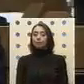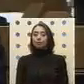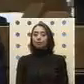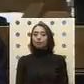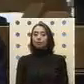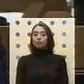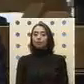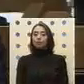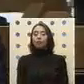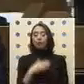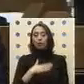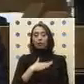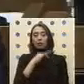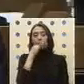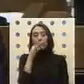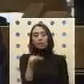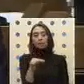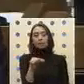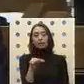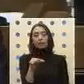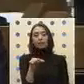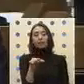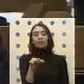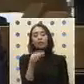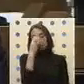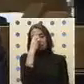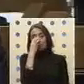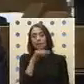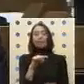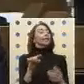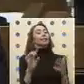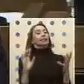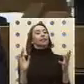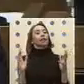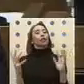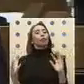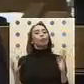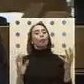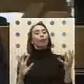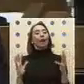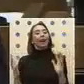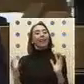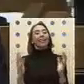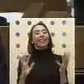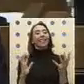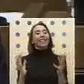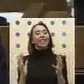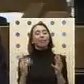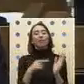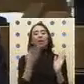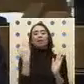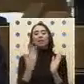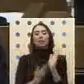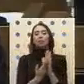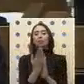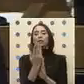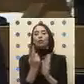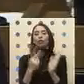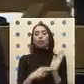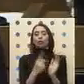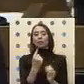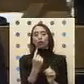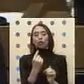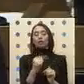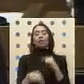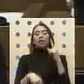Y quiero decir y resaltar que ese clima que se creó a partir del año 2011